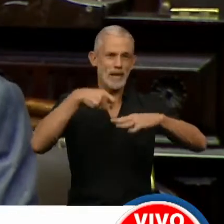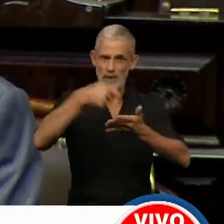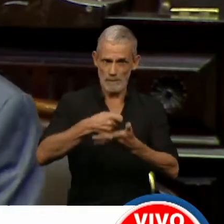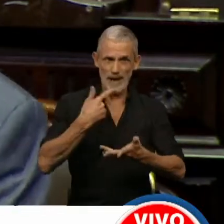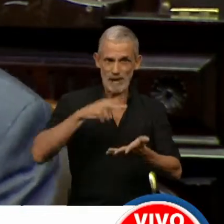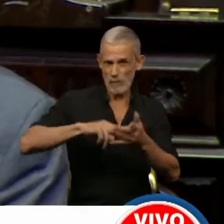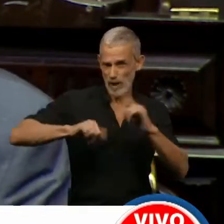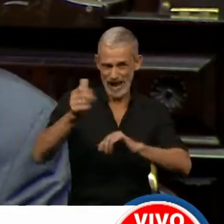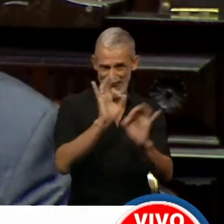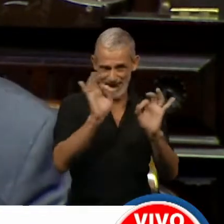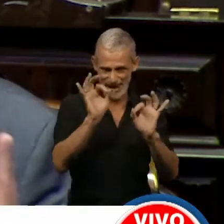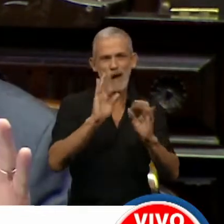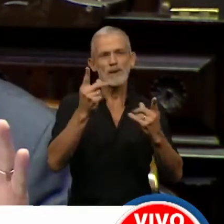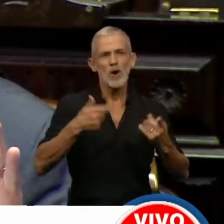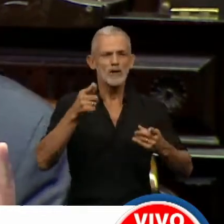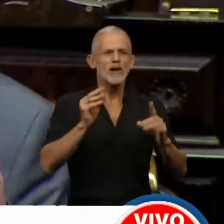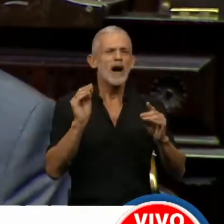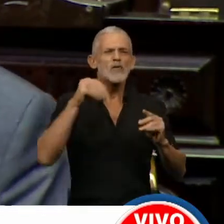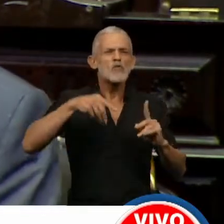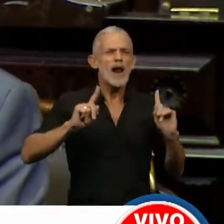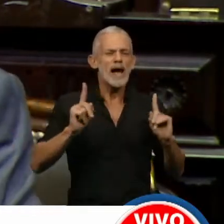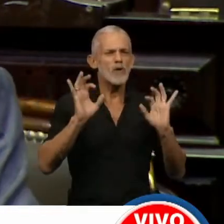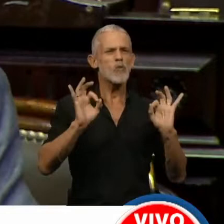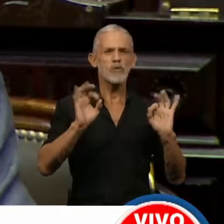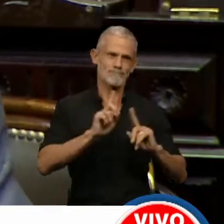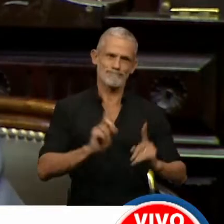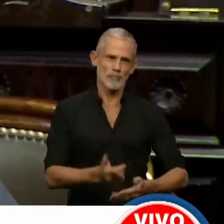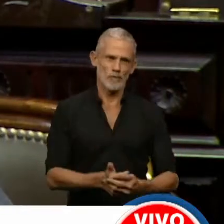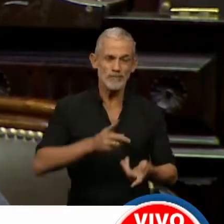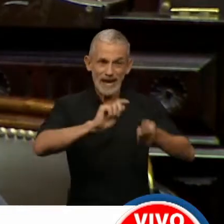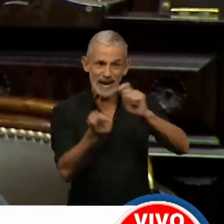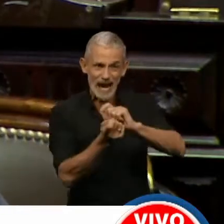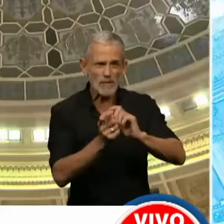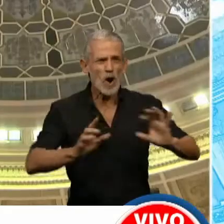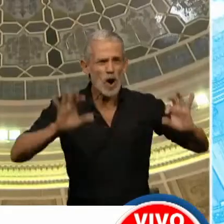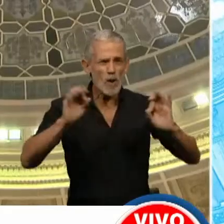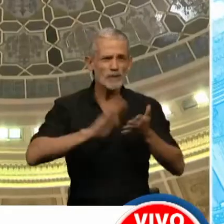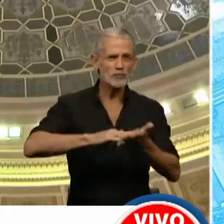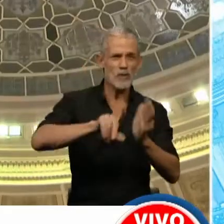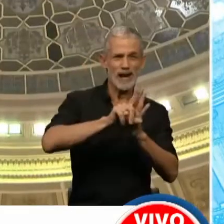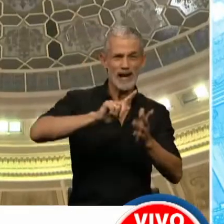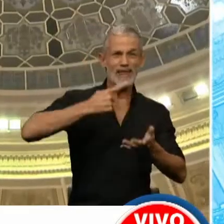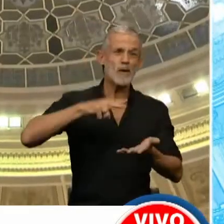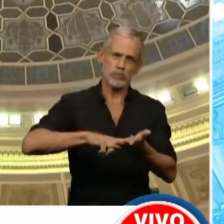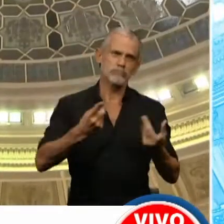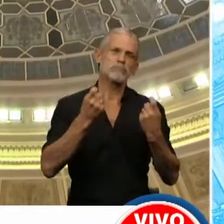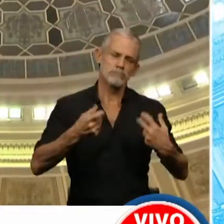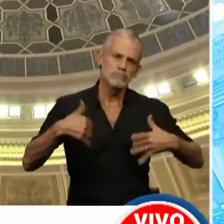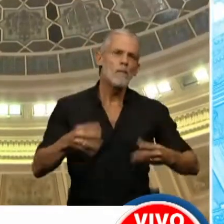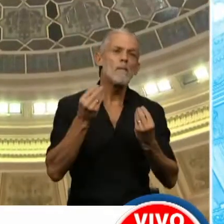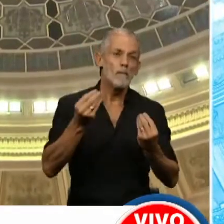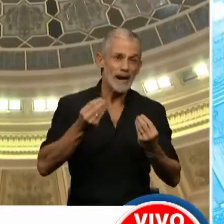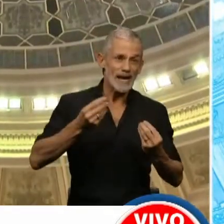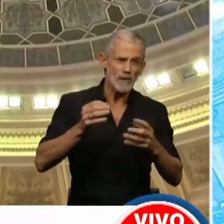impuestos a las ganancias, pero esto es claramente insuficiente. Una reforma integral impositiva es necesaria justamente para que